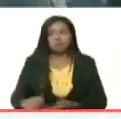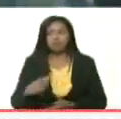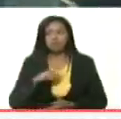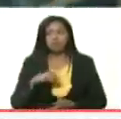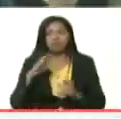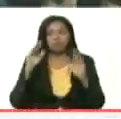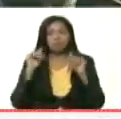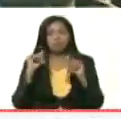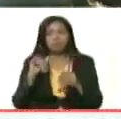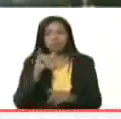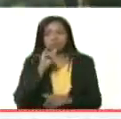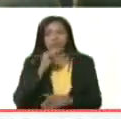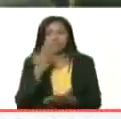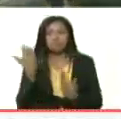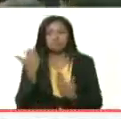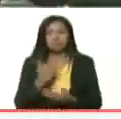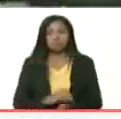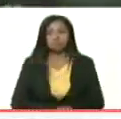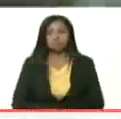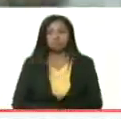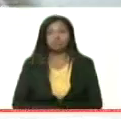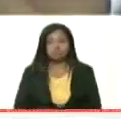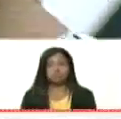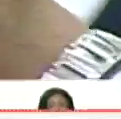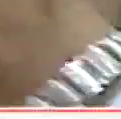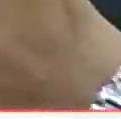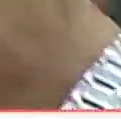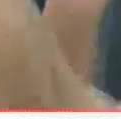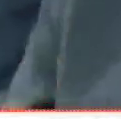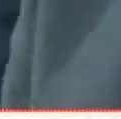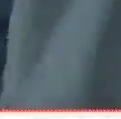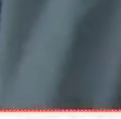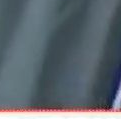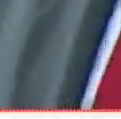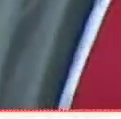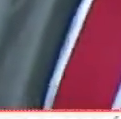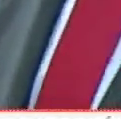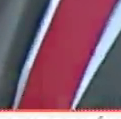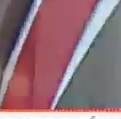despedimos esta transmisión. Importante. Muchísimas gracias.